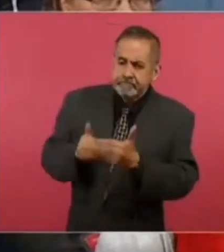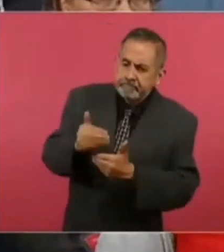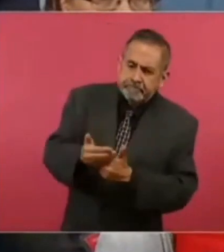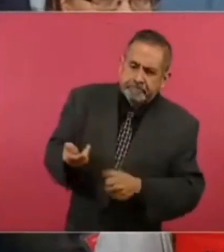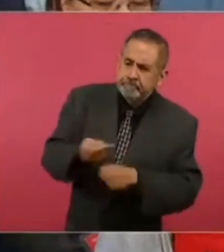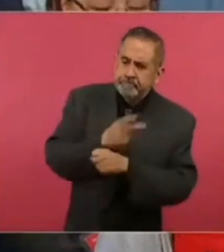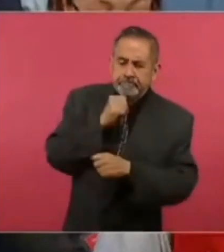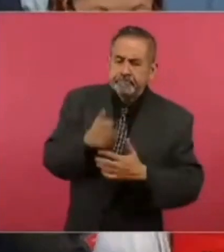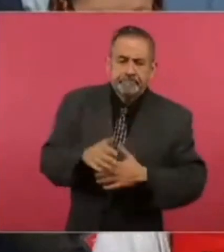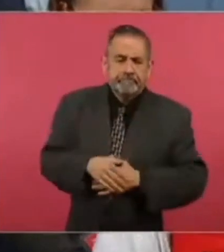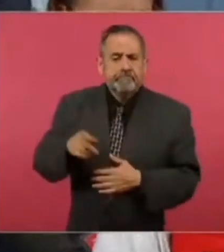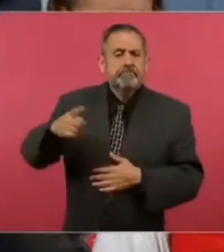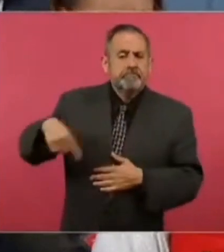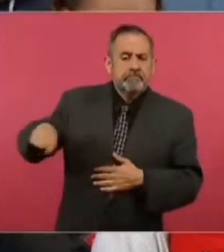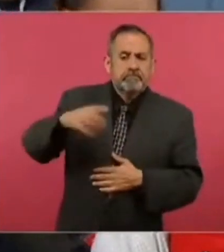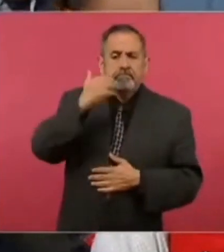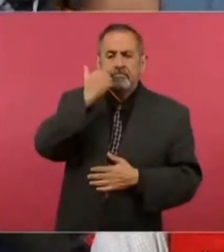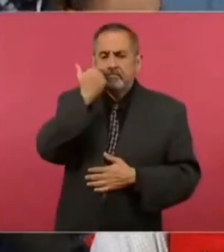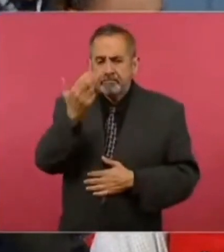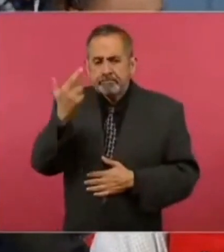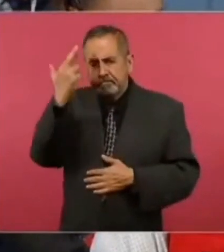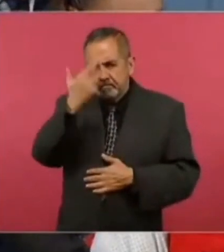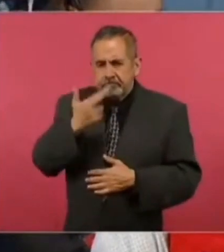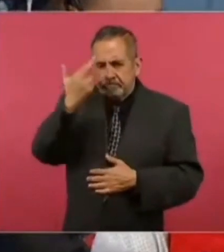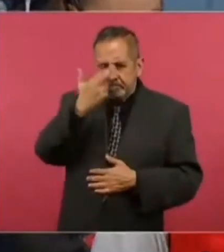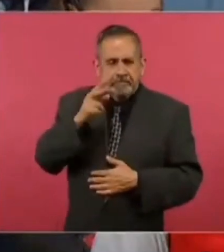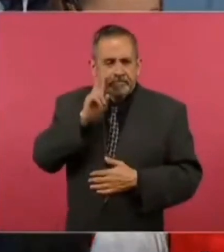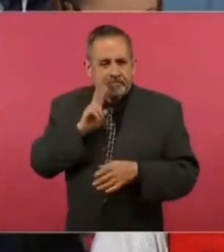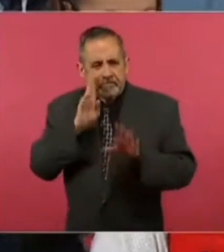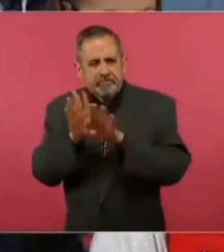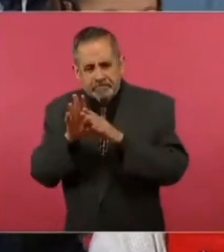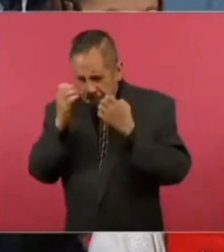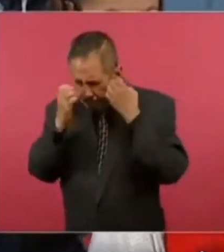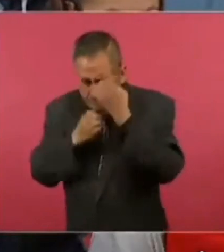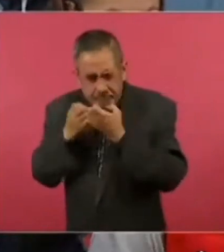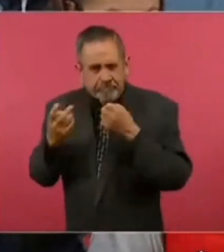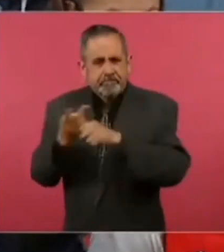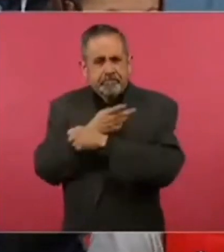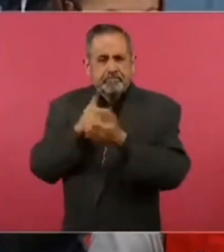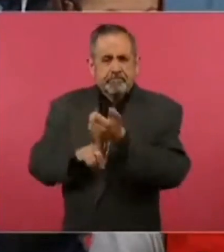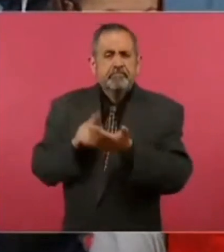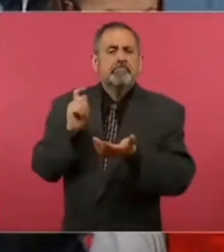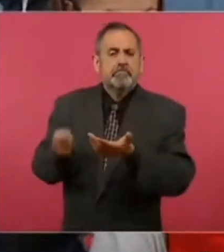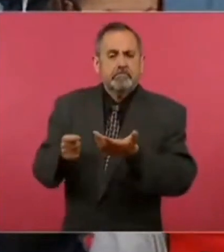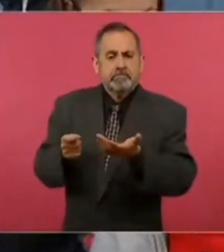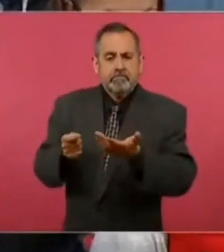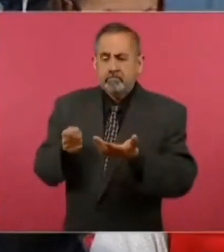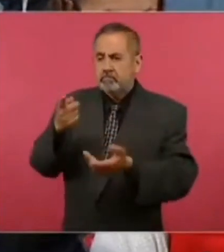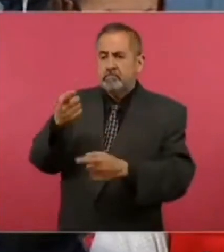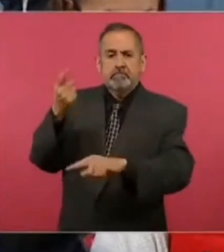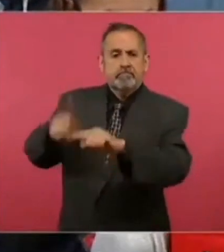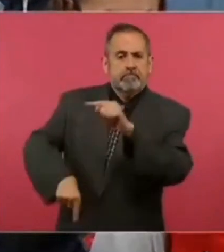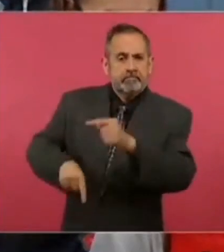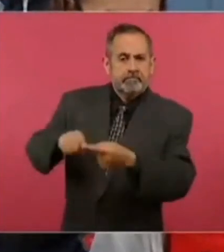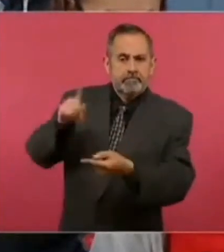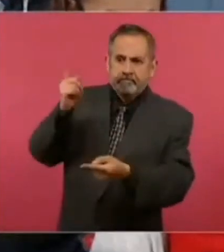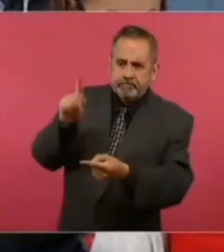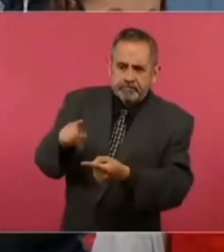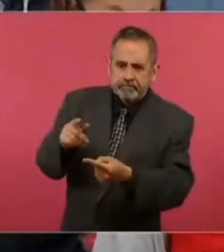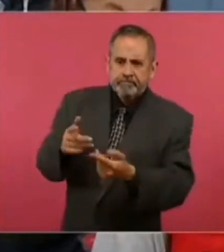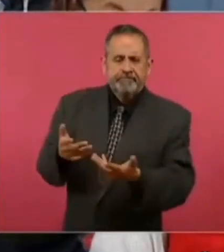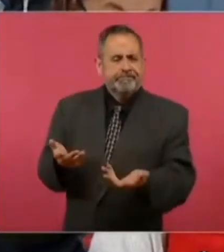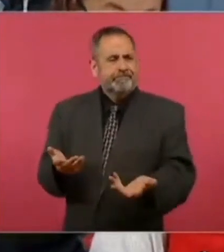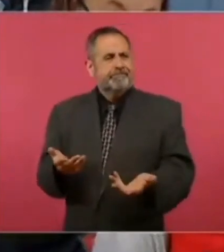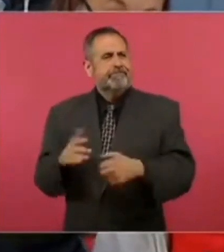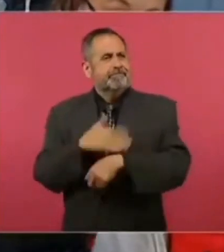nada. Ellos quieren hacer esa revisión, si se pudiera revisar de lo que se le mermaron como derechos, que se pudiera